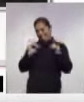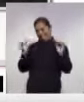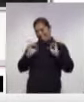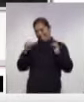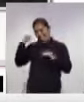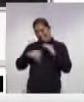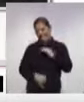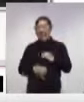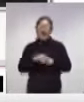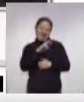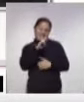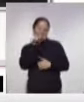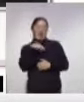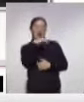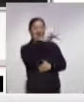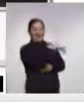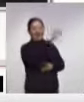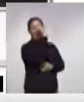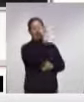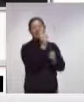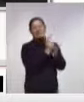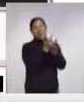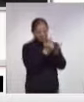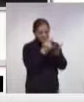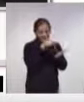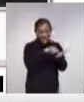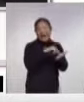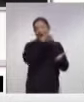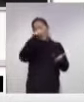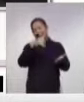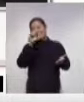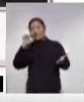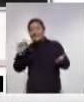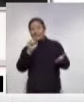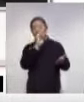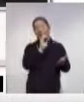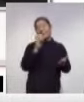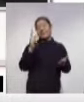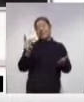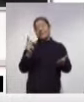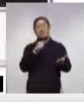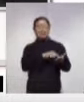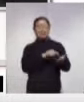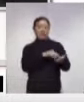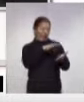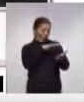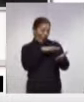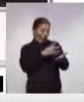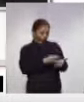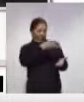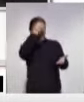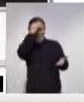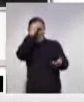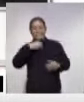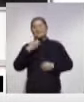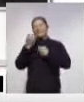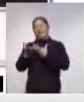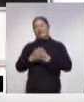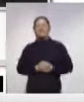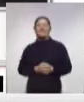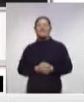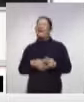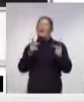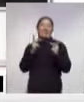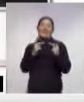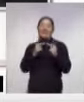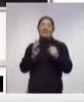como recurrir a alguien, como por ejemplo Octavio Paz o Jaime Sabines, que en eso pues se pintaban solos. Perfecto. Yacir, no me despido de ti,